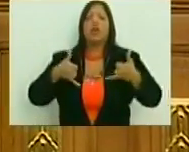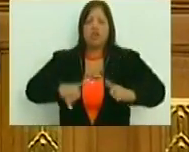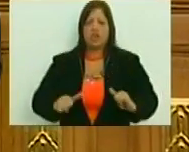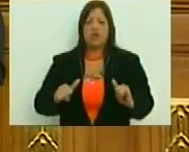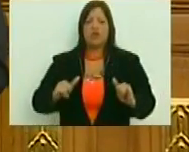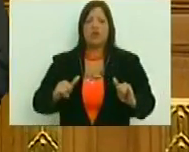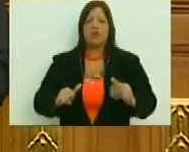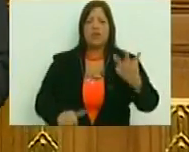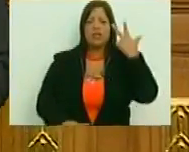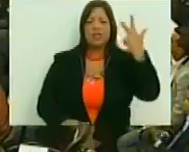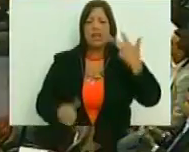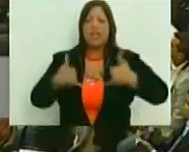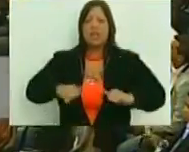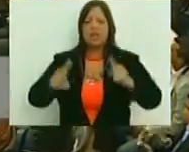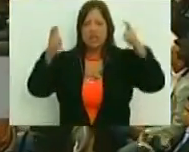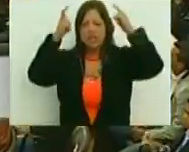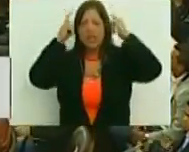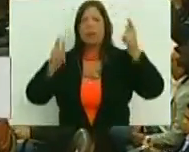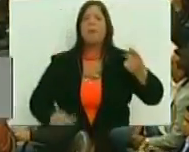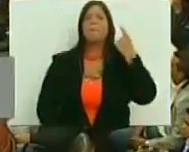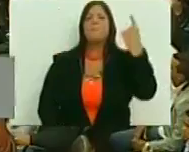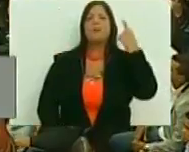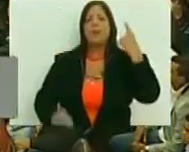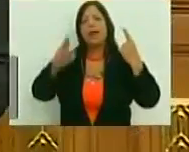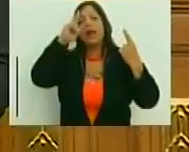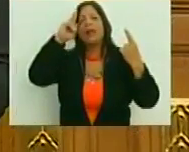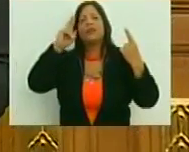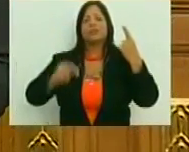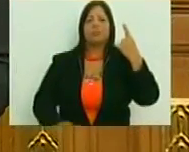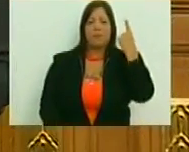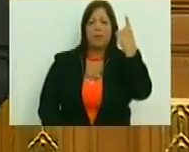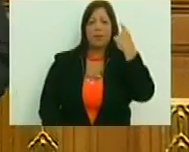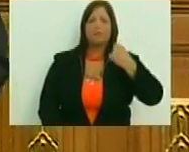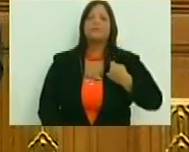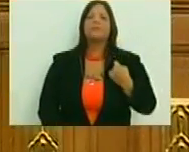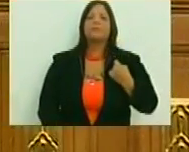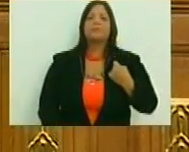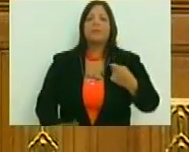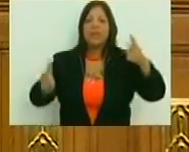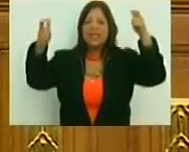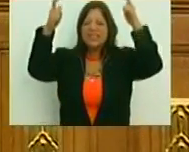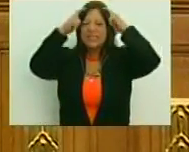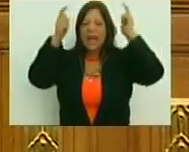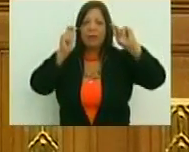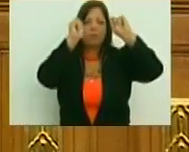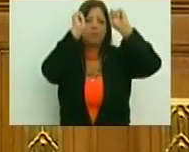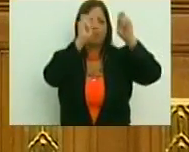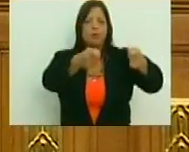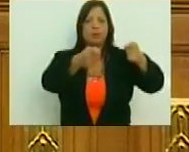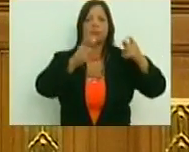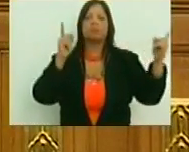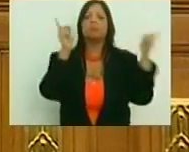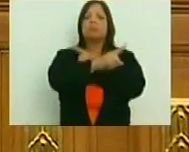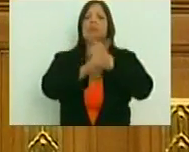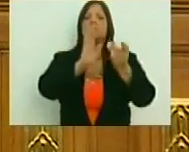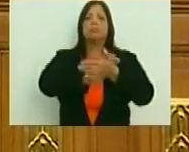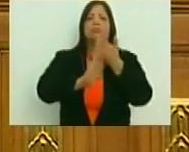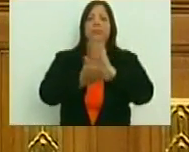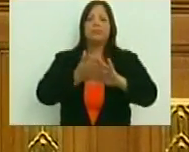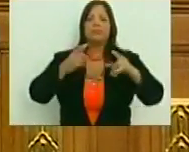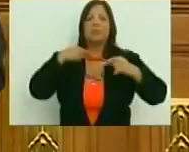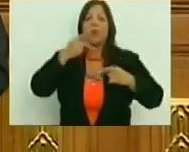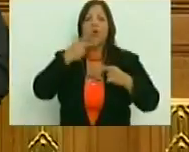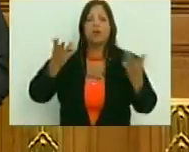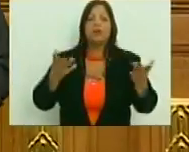Por tres razones. La primera razón, Chávez lo designó a él como su sucesor político o